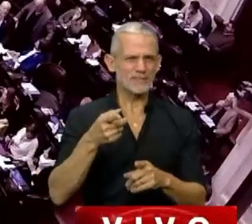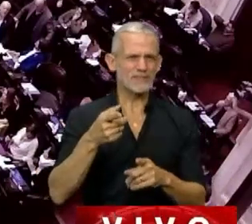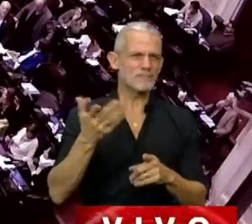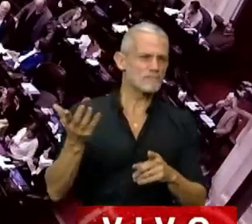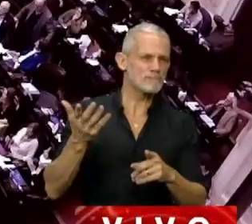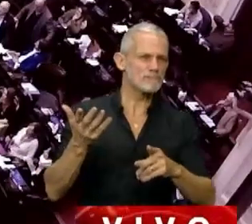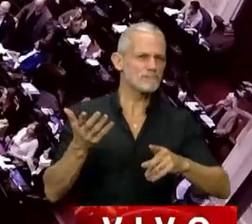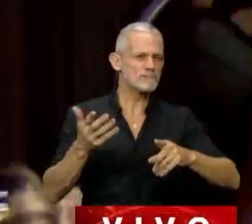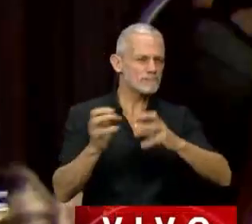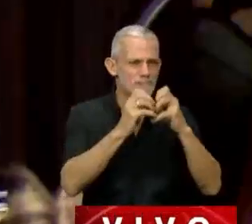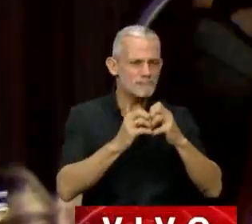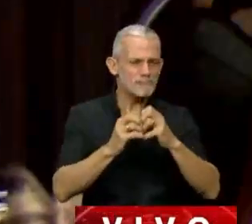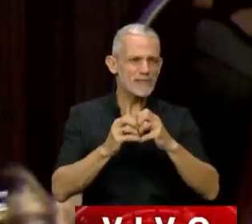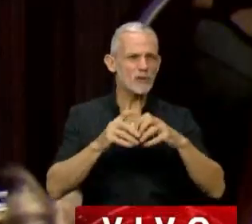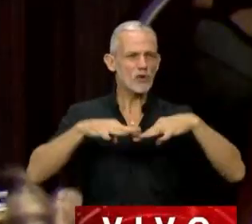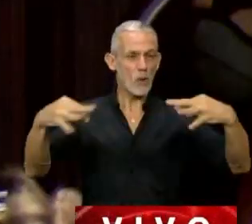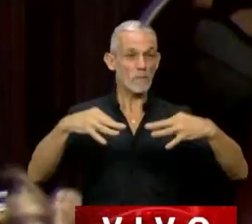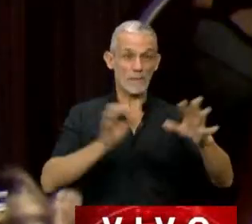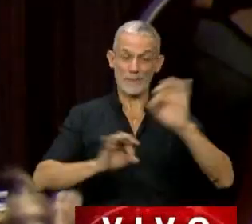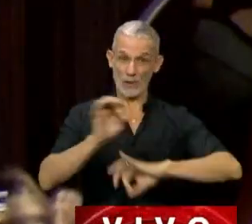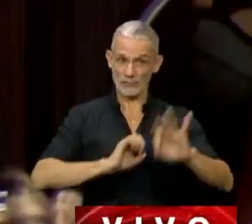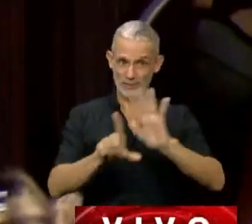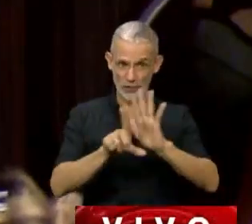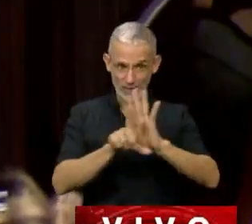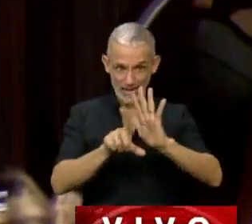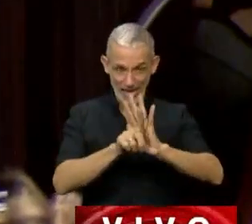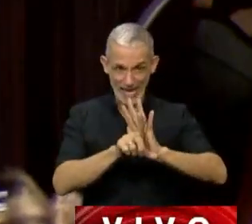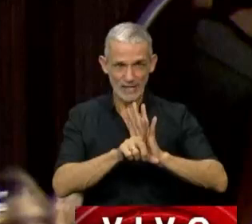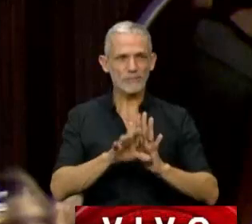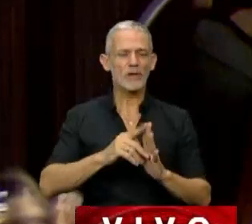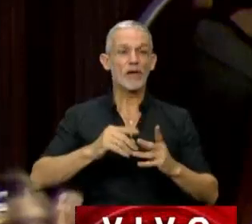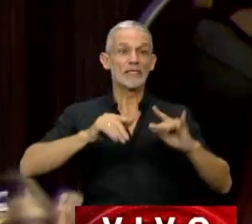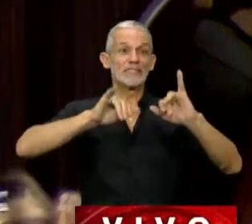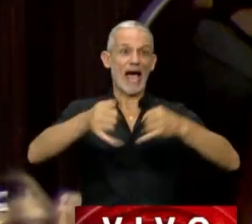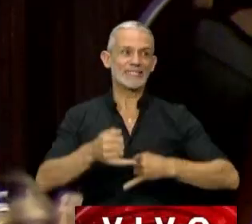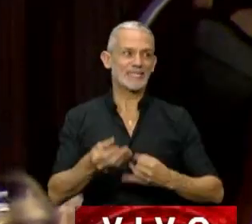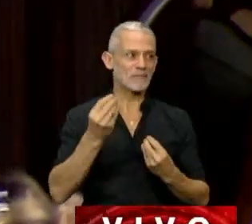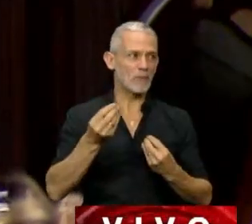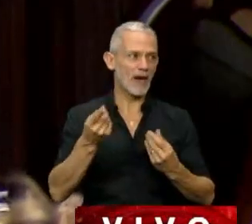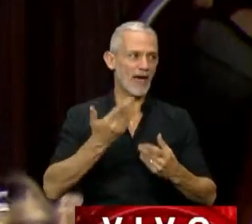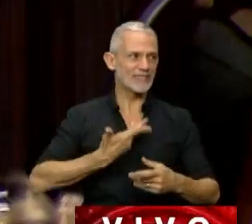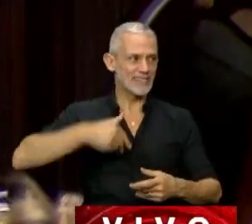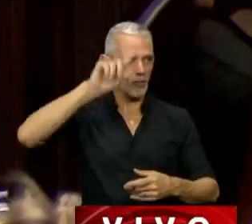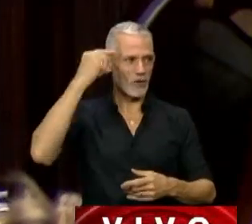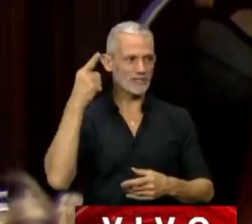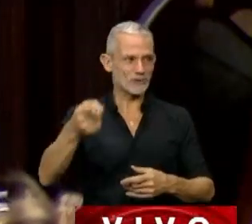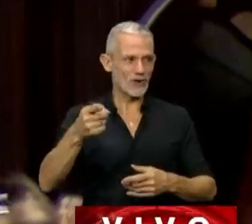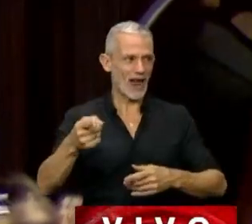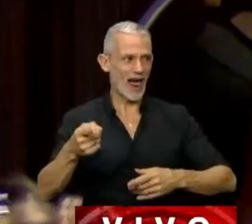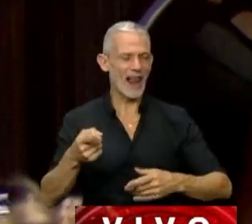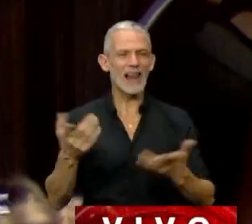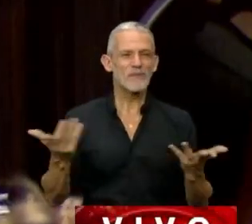finalmente tratando este proyecto de ley, que es la aceptación por parte del Estado Nacional